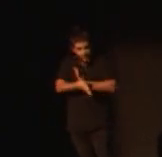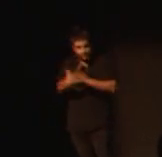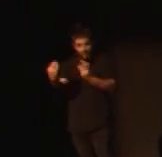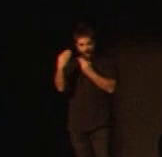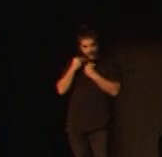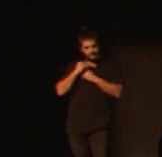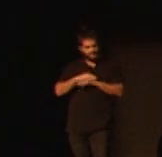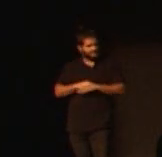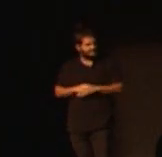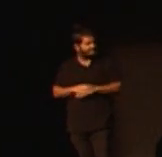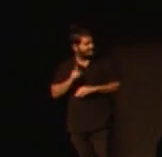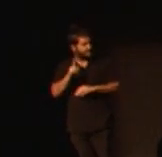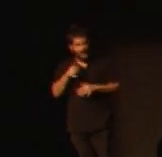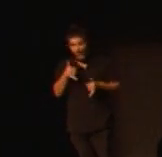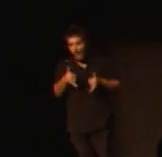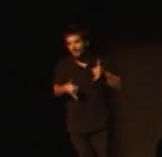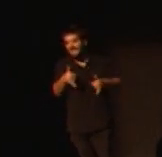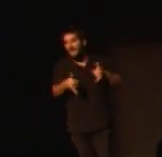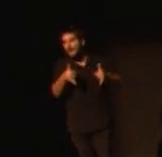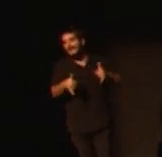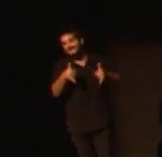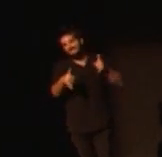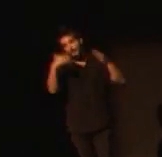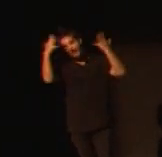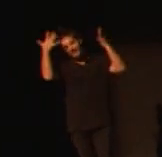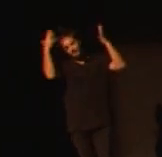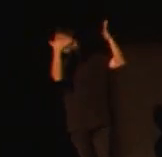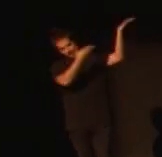con tacones, eh! Un aplauso para Laura Ferrer, por favor.